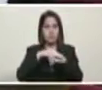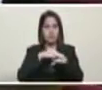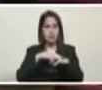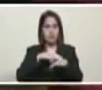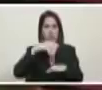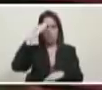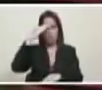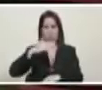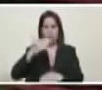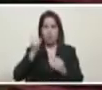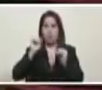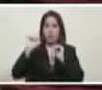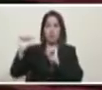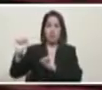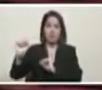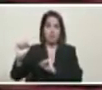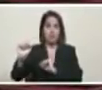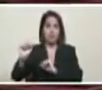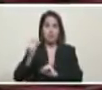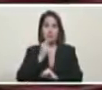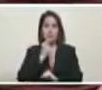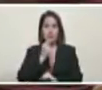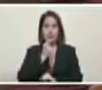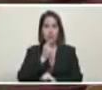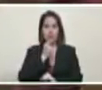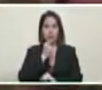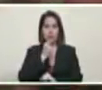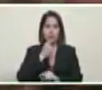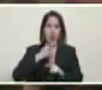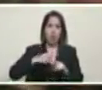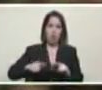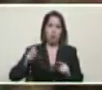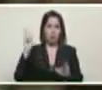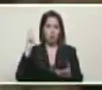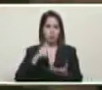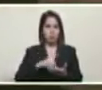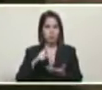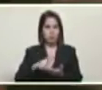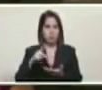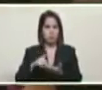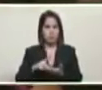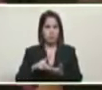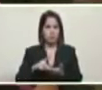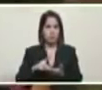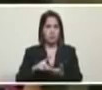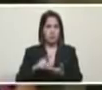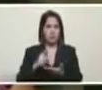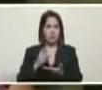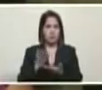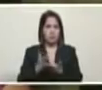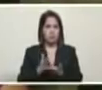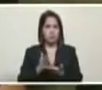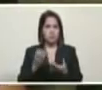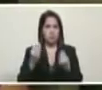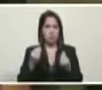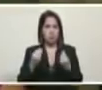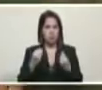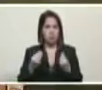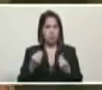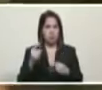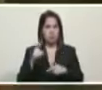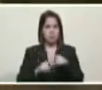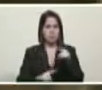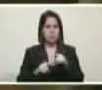la Defensa. Igualmente se encuentran presentes otros integrantes del Estado Mayor Militar. Allí además el